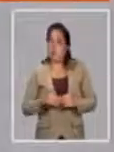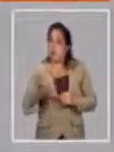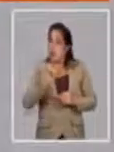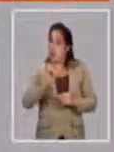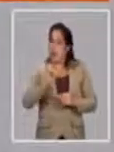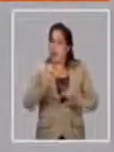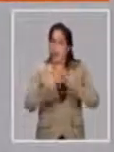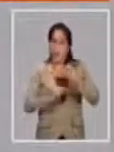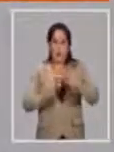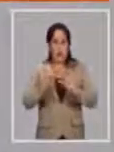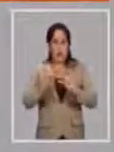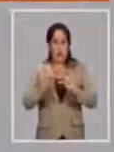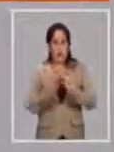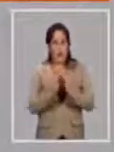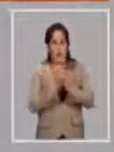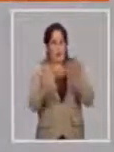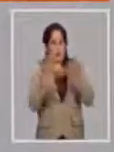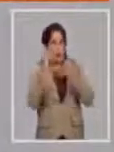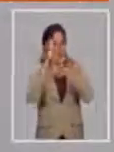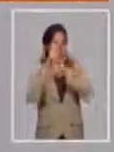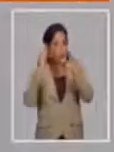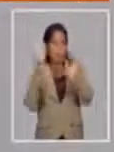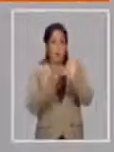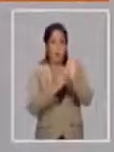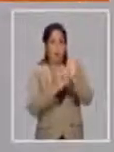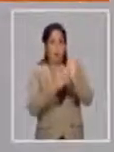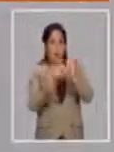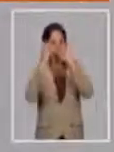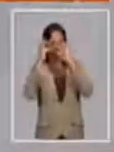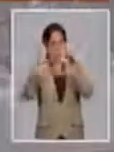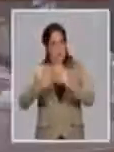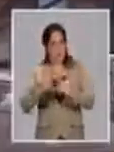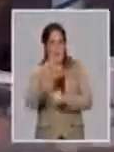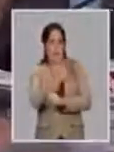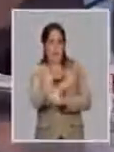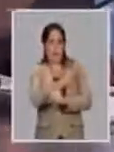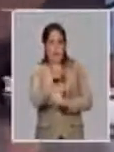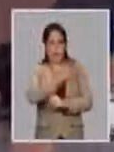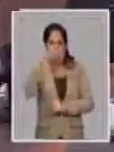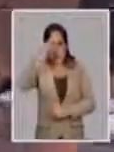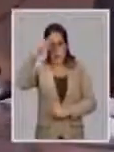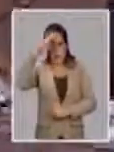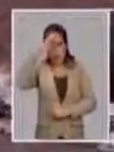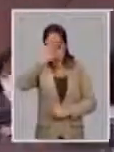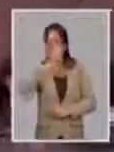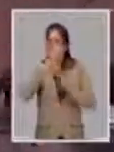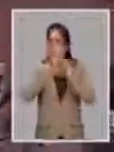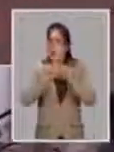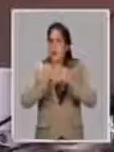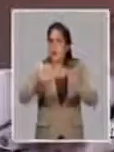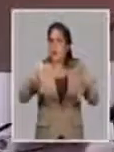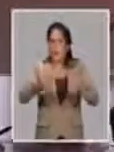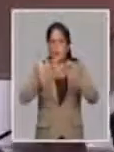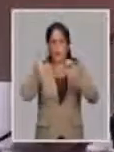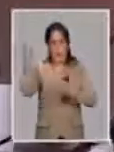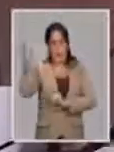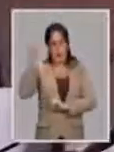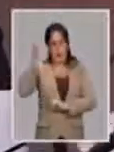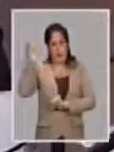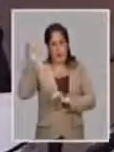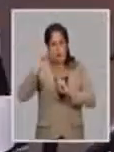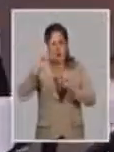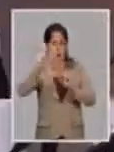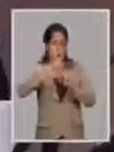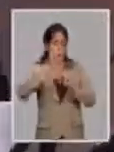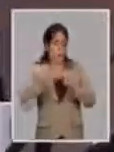convincente. Y a la par que van saliendo las primeras publicaciones científicas que avalan los resultados de los candidatos vacunales cubanos, también se expande internacionalmente